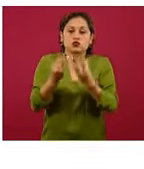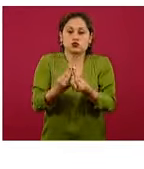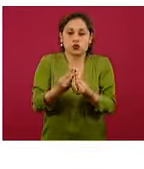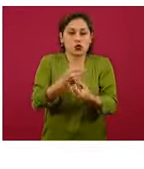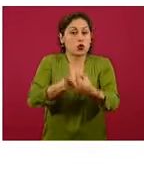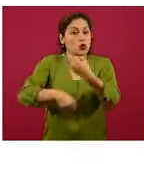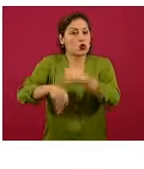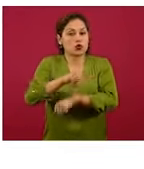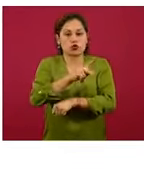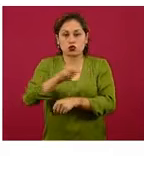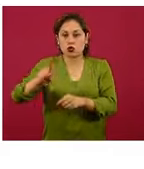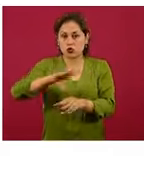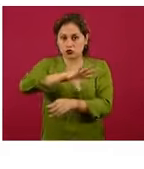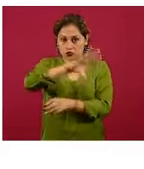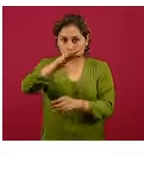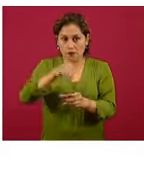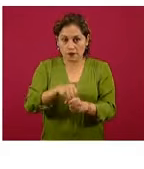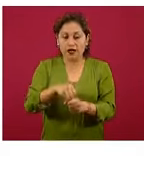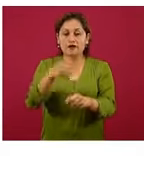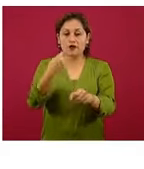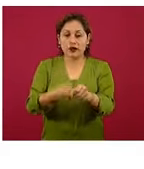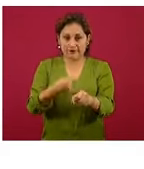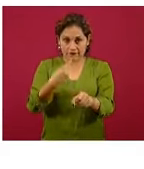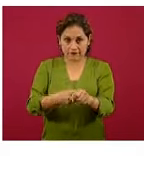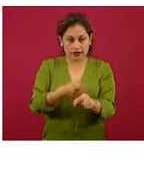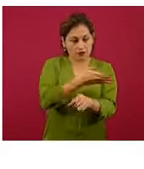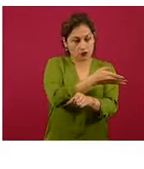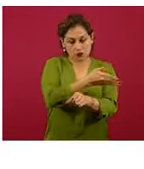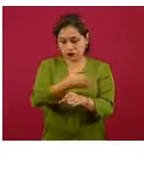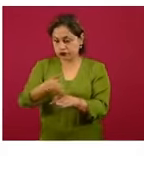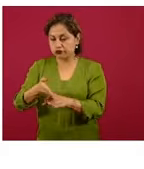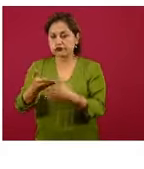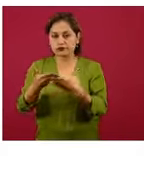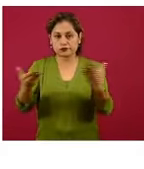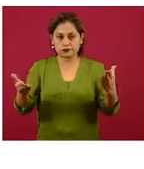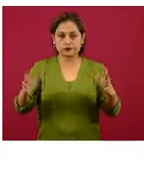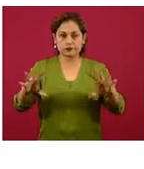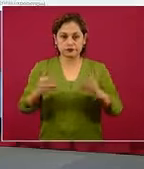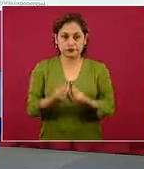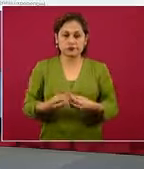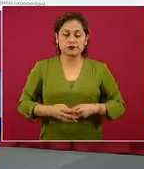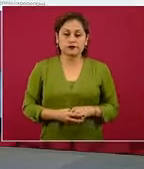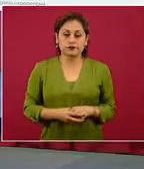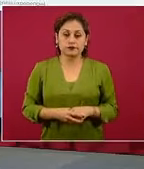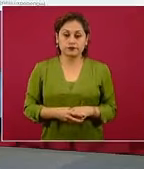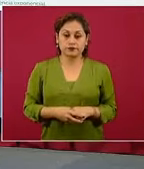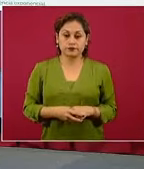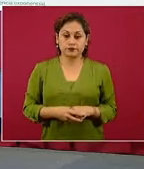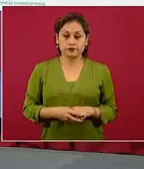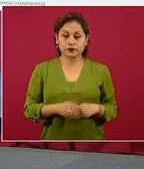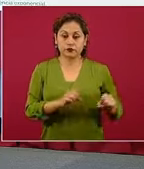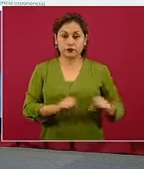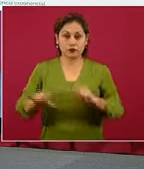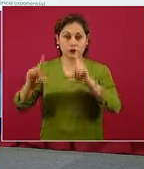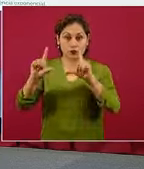aquellas personas que han enfermado de COVID-19. Si vemos la siguiente